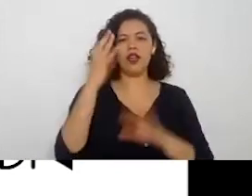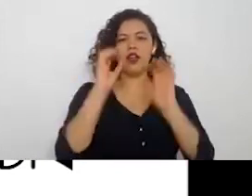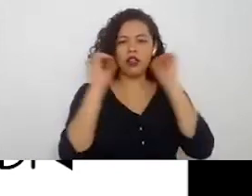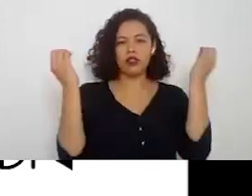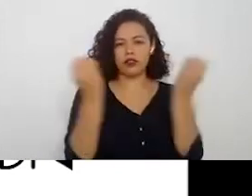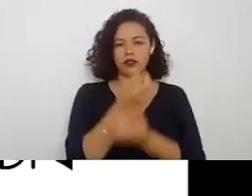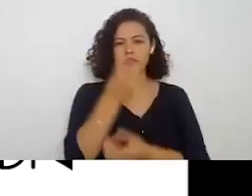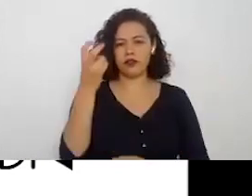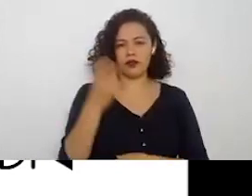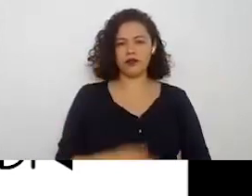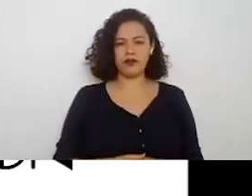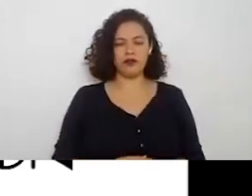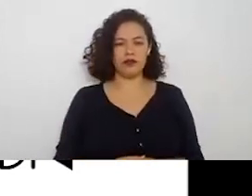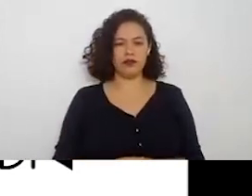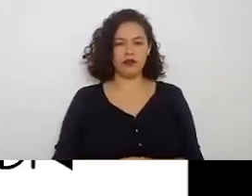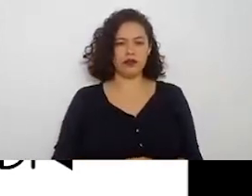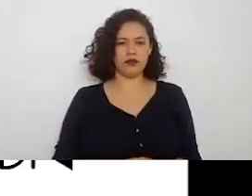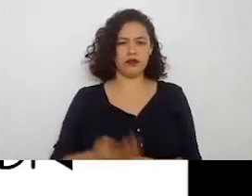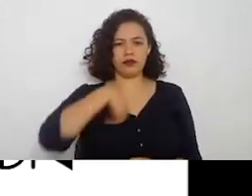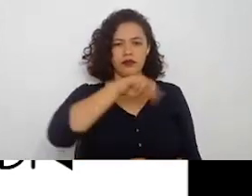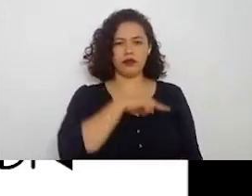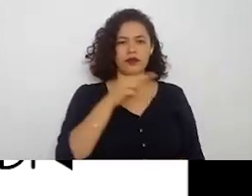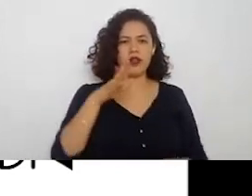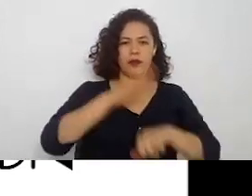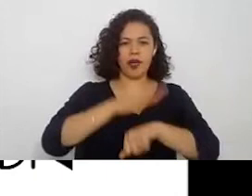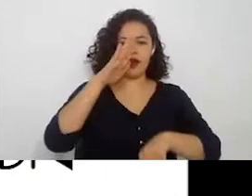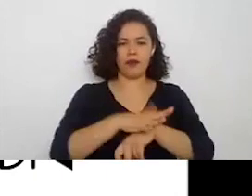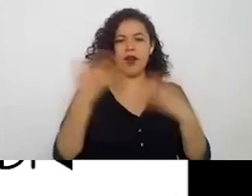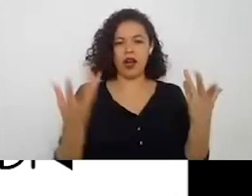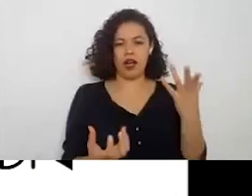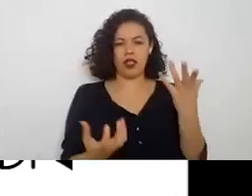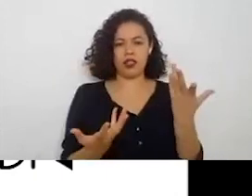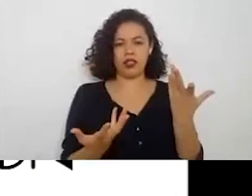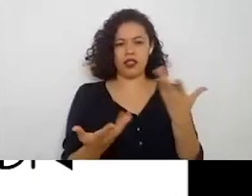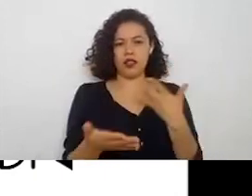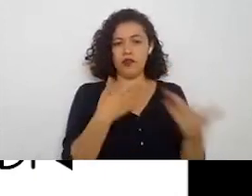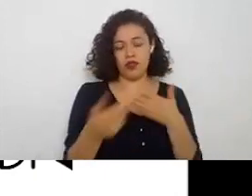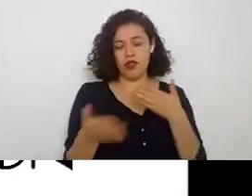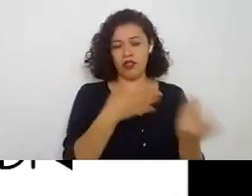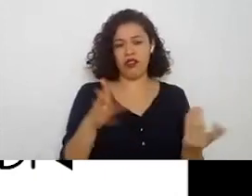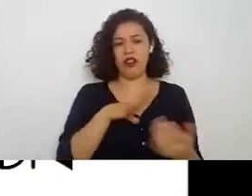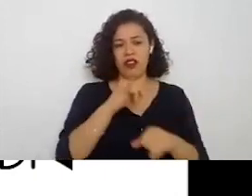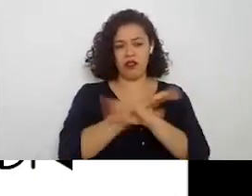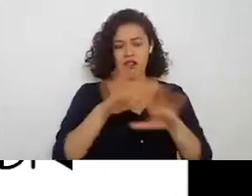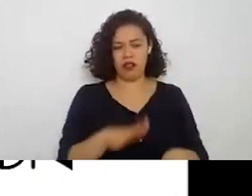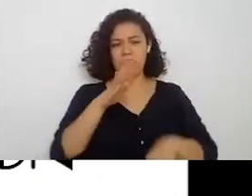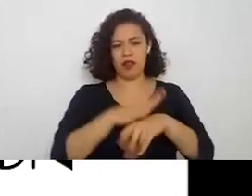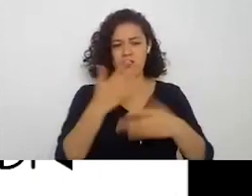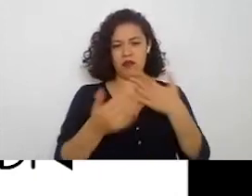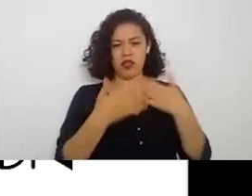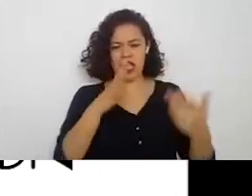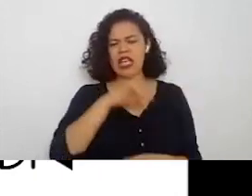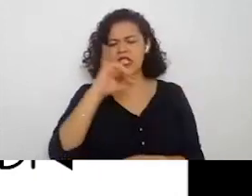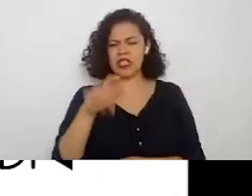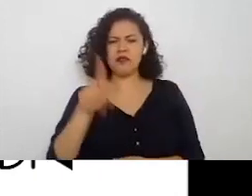que identificamos como más actual, aunque hay fuentes de información también más actualizadas, pero